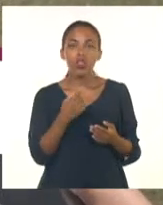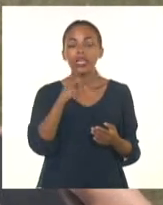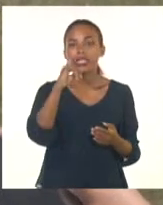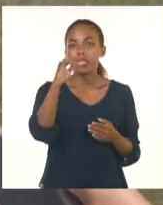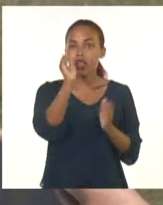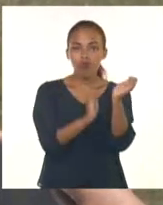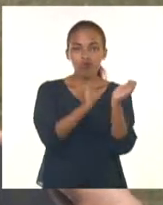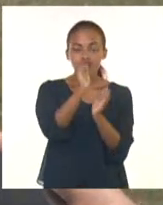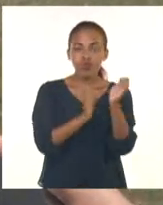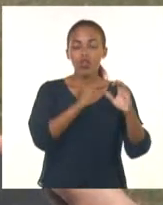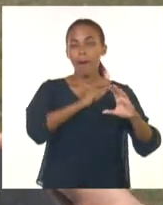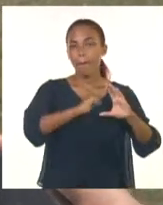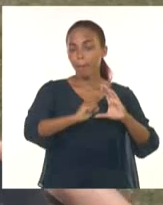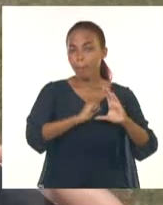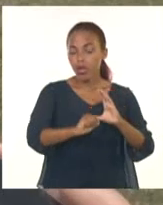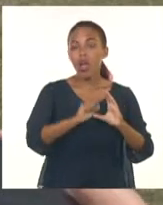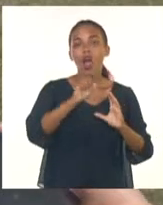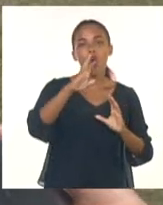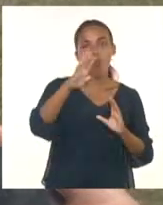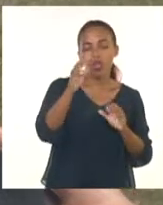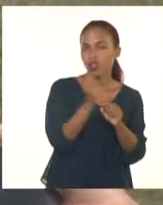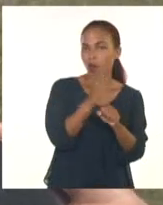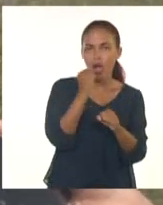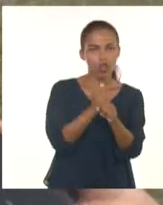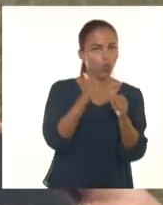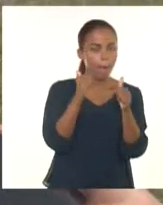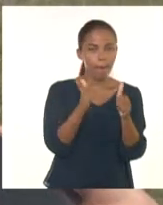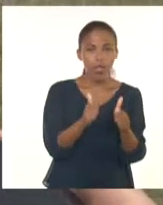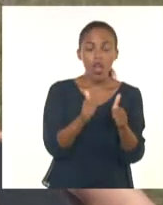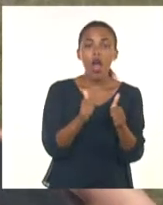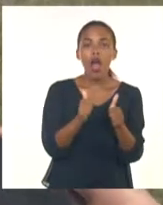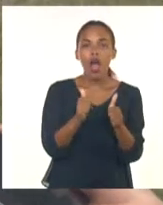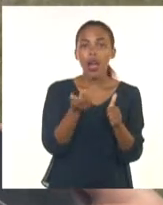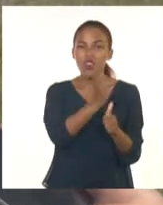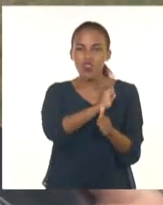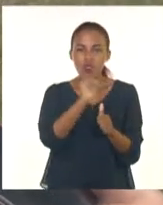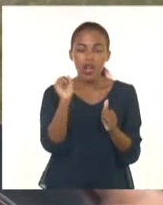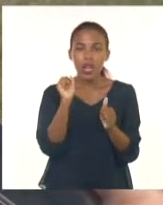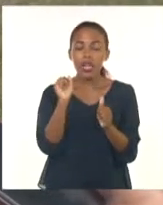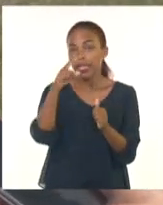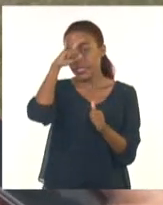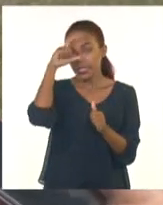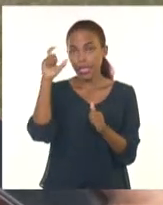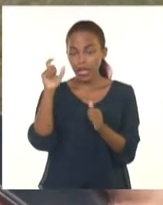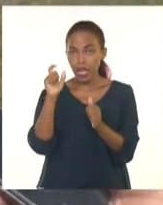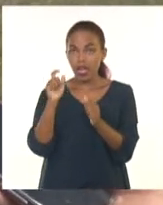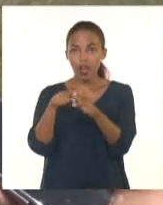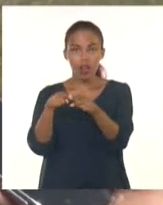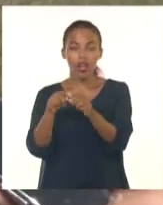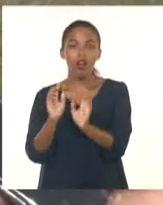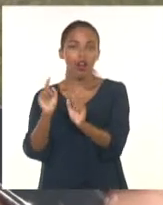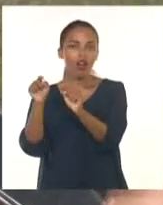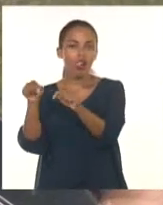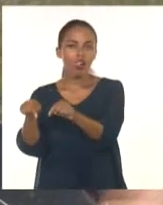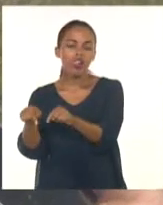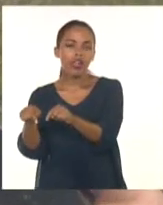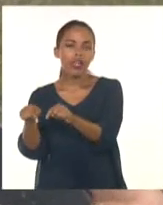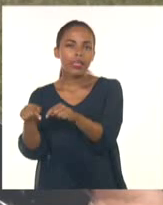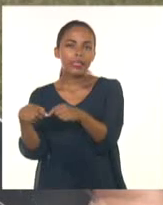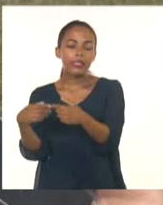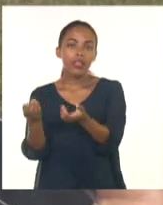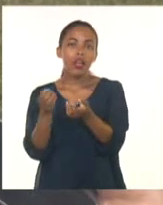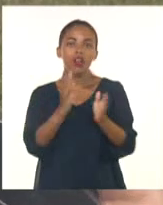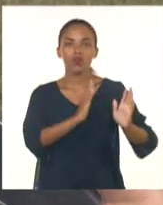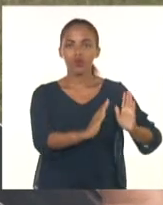de forma muy estable y han logrado que en la ciudad de Santa Clara, o sea, en la parte donde se beneficia esta estación, que los ciclos